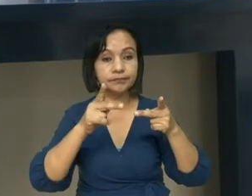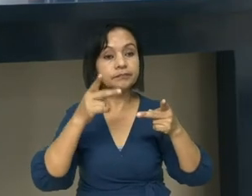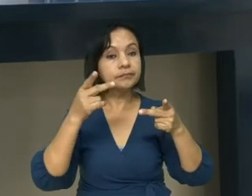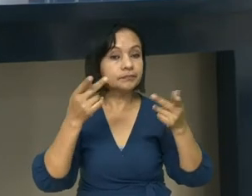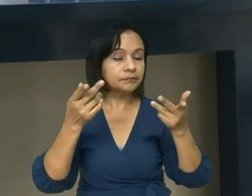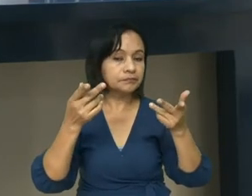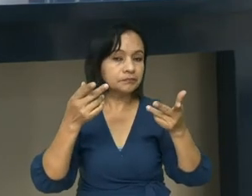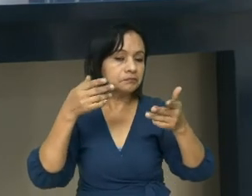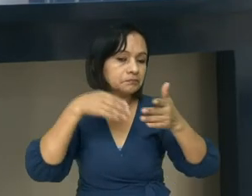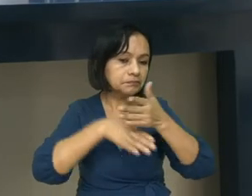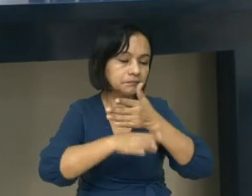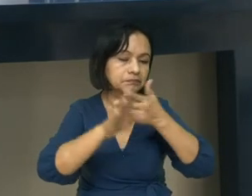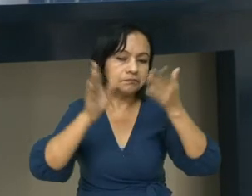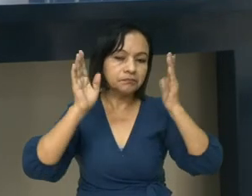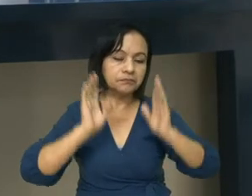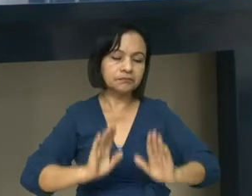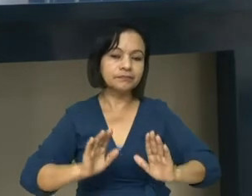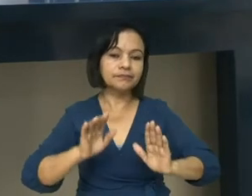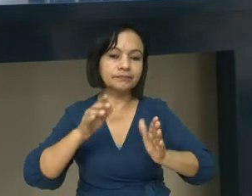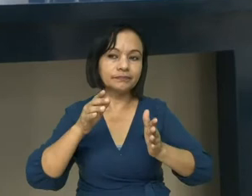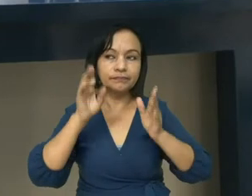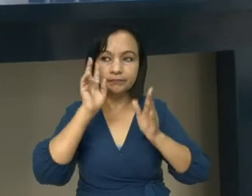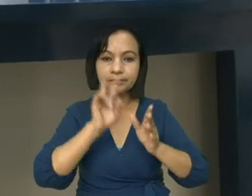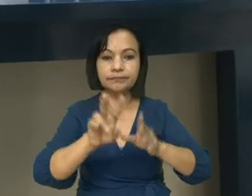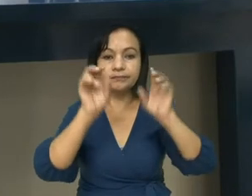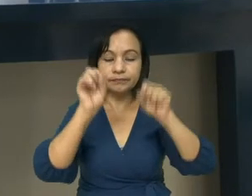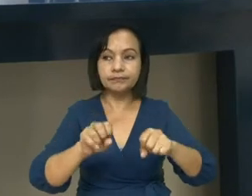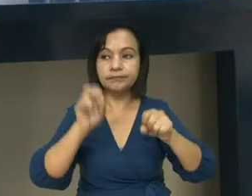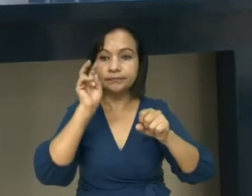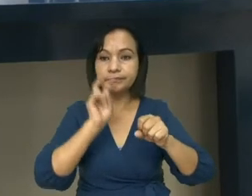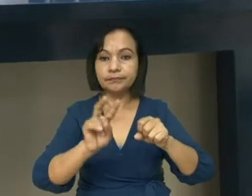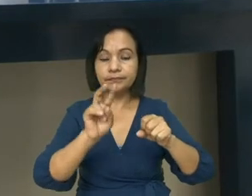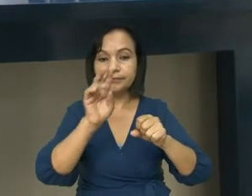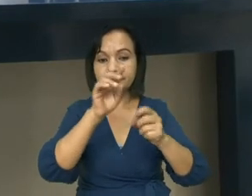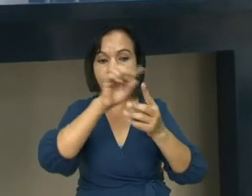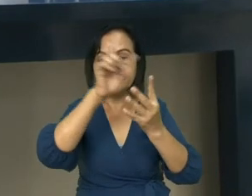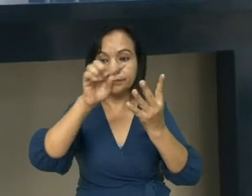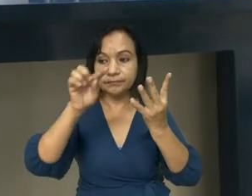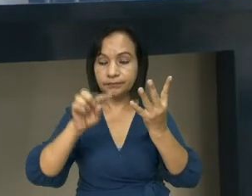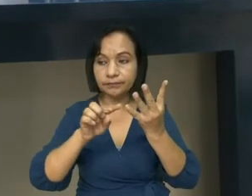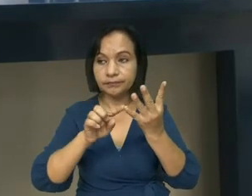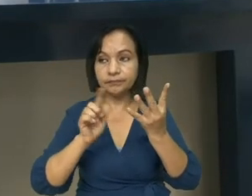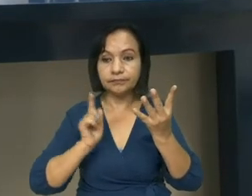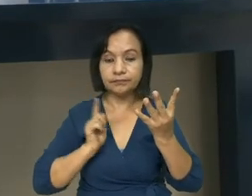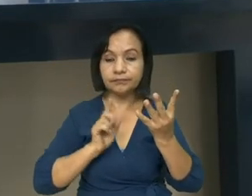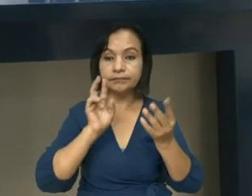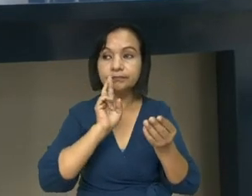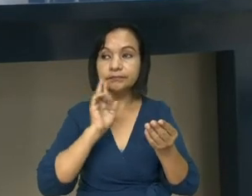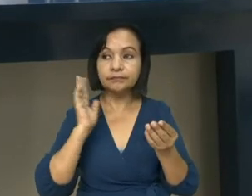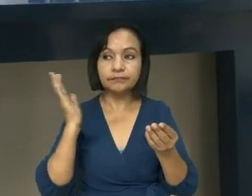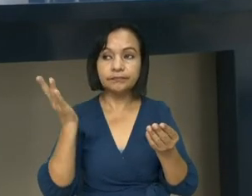va hasta que el cuerpo aguante. Y eso lo pueden ver en las cuatro etapas donde hay este restaurante y la